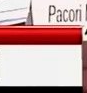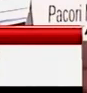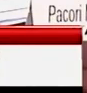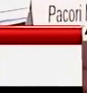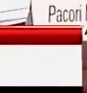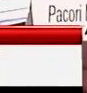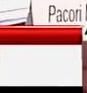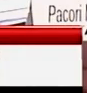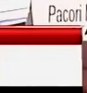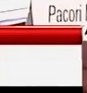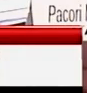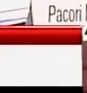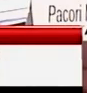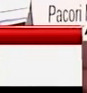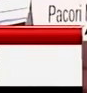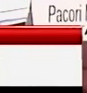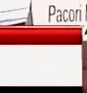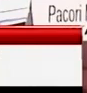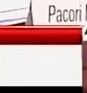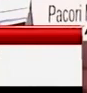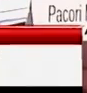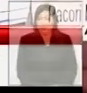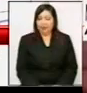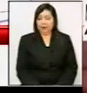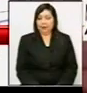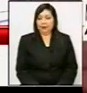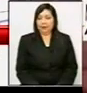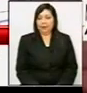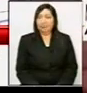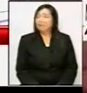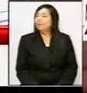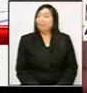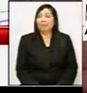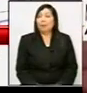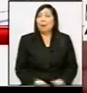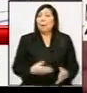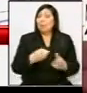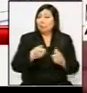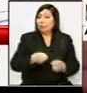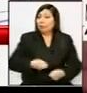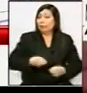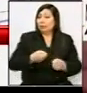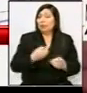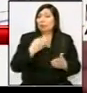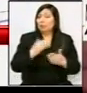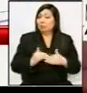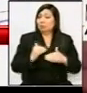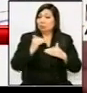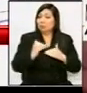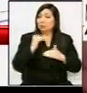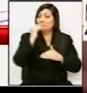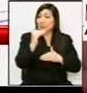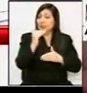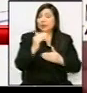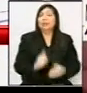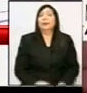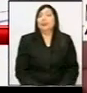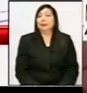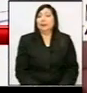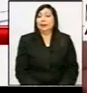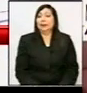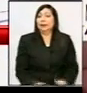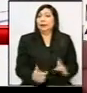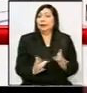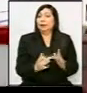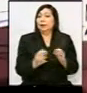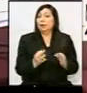quería ser una entidad que no iba a servir a los pequeños agricultores, sino a los medianos y grandes, porque no iba a ser una